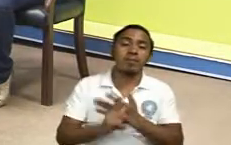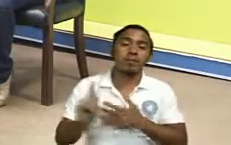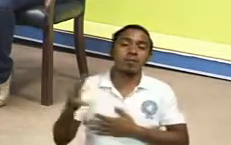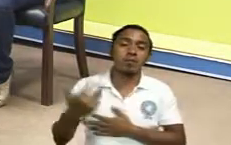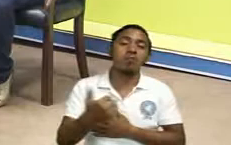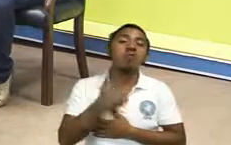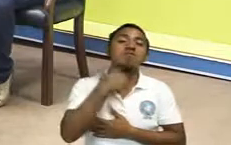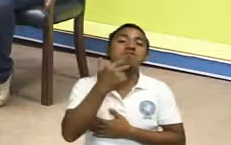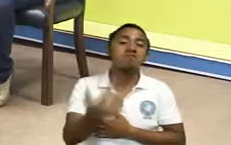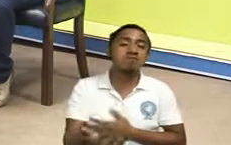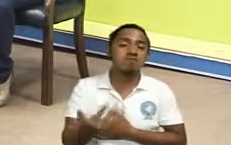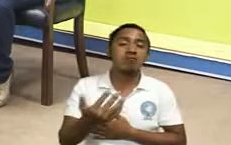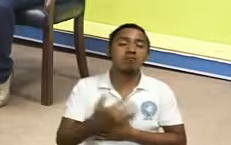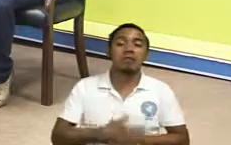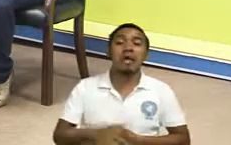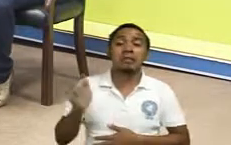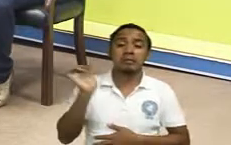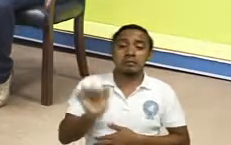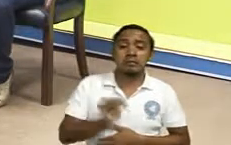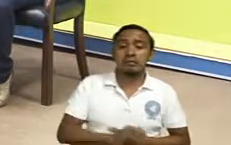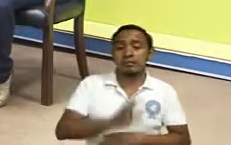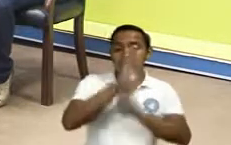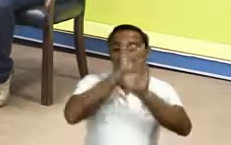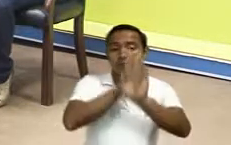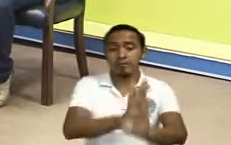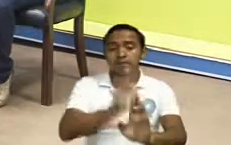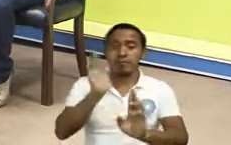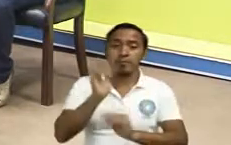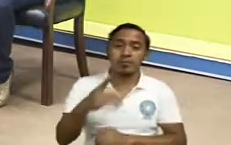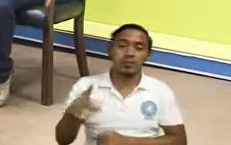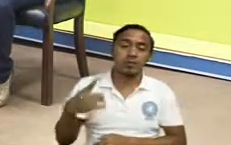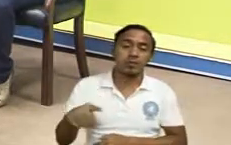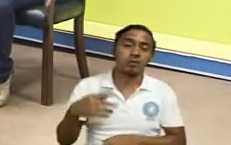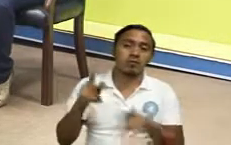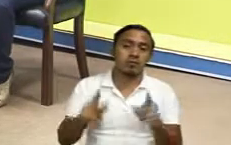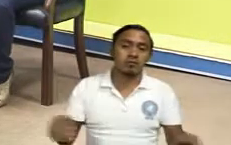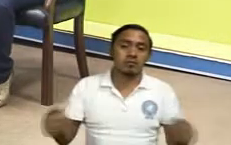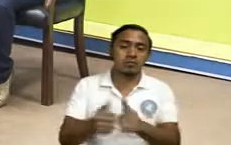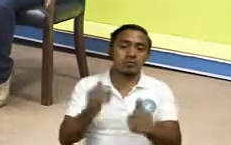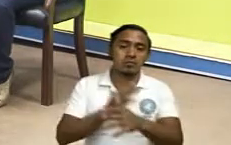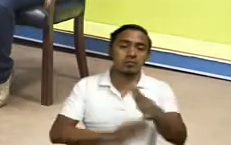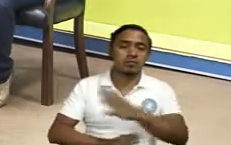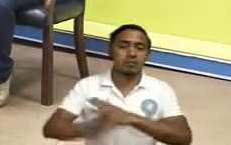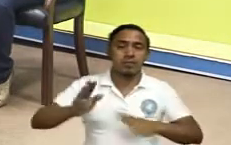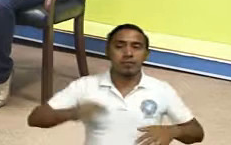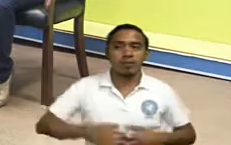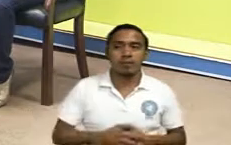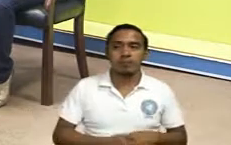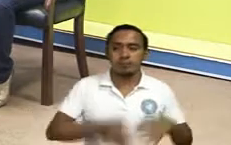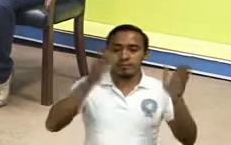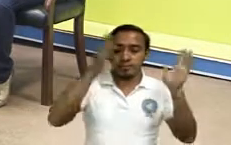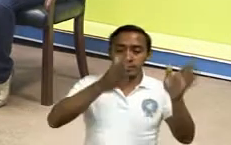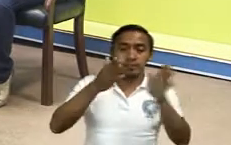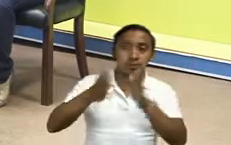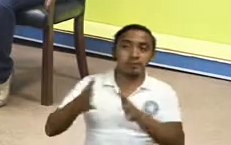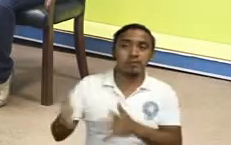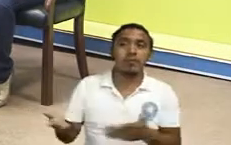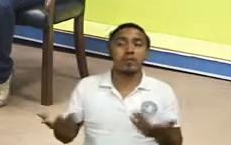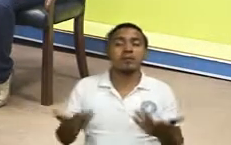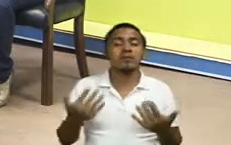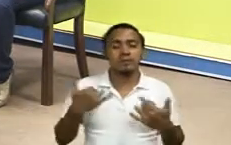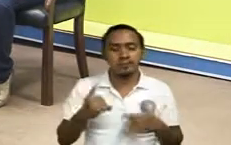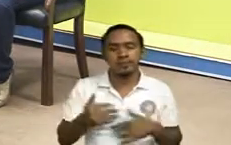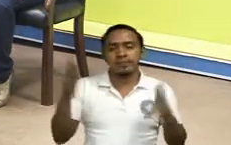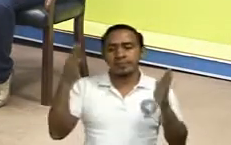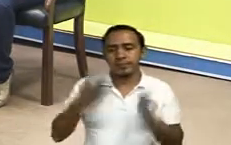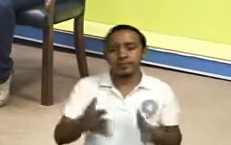nuestro gobierno, donde se restituye el derecho a las personas con discapacidad. Para la atención, principalmente. Para la